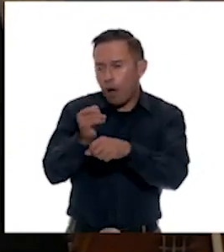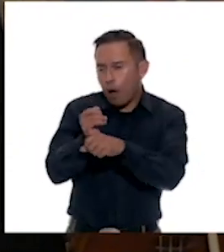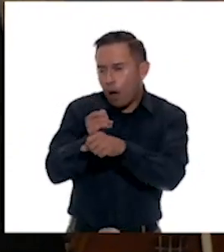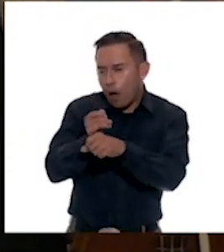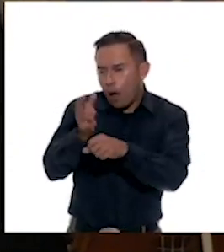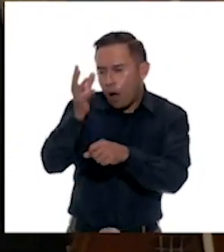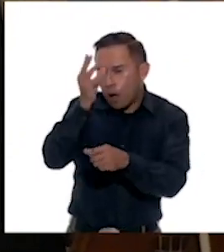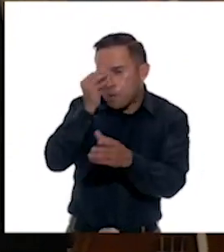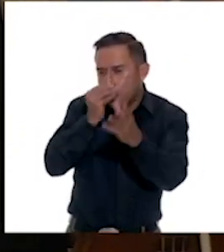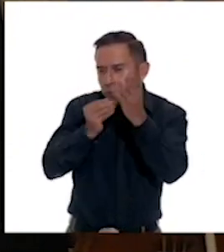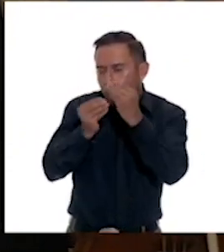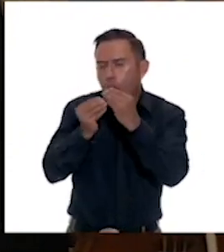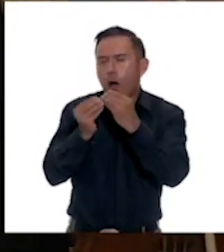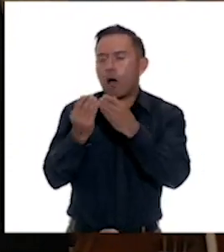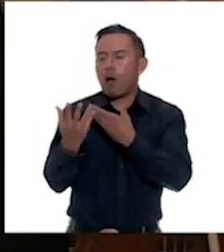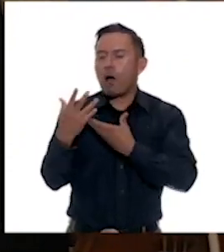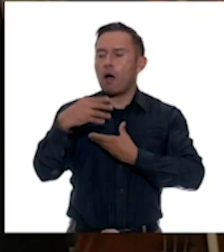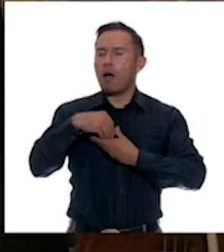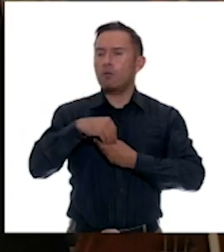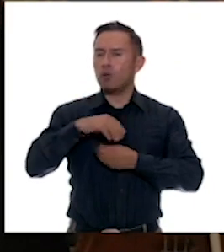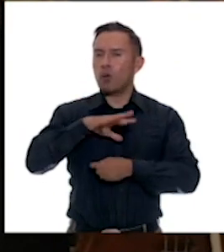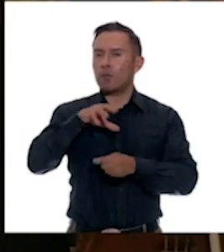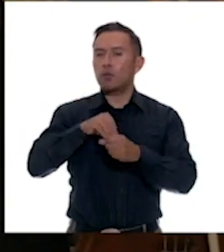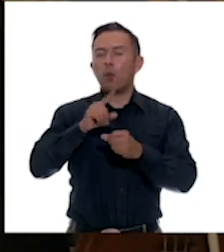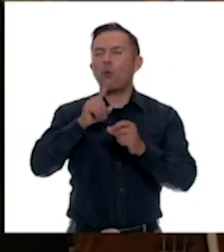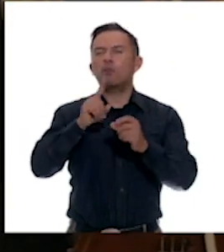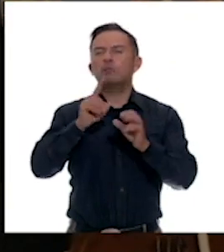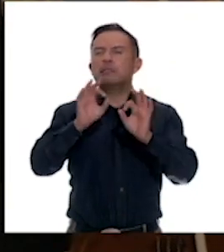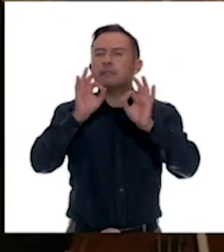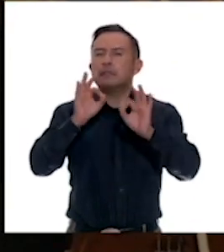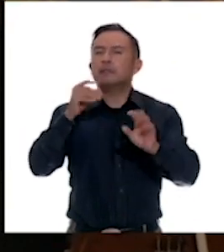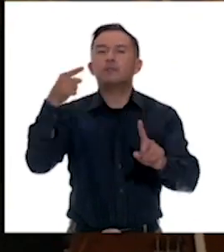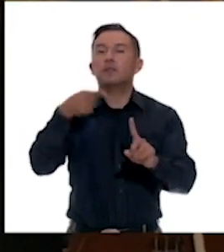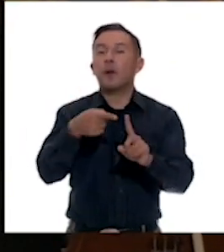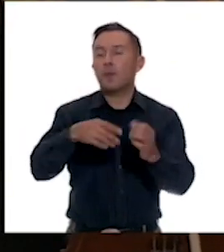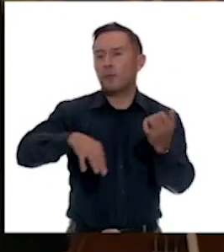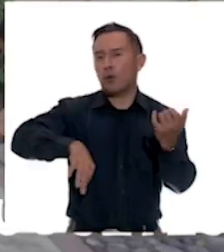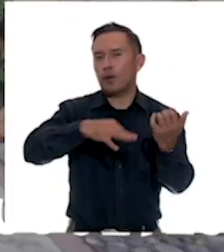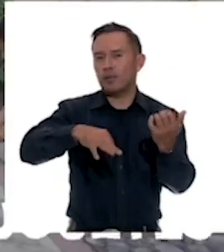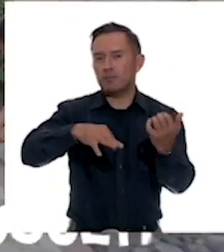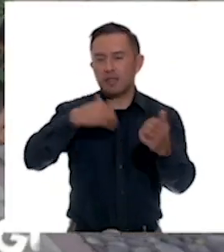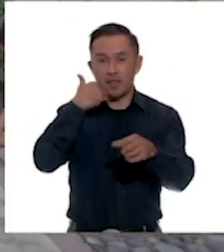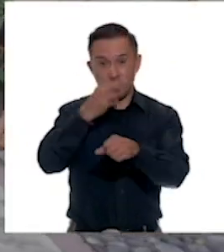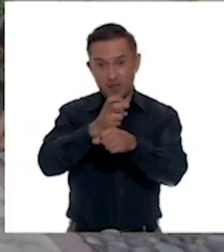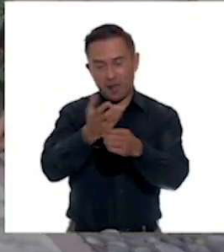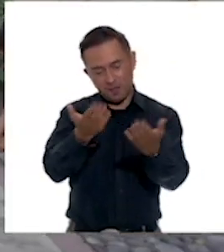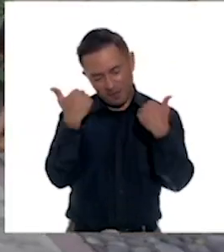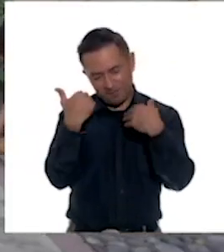y en particular del estudio del violín. ¡Anímate! ¡Te esperamos!